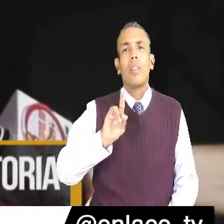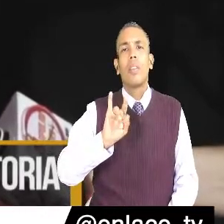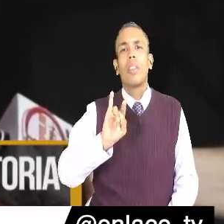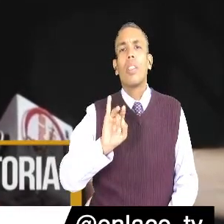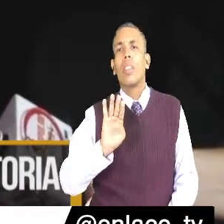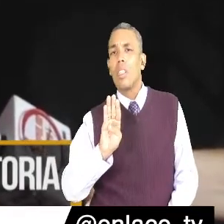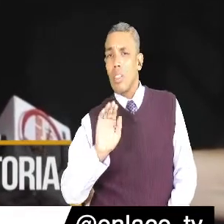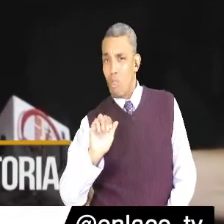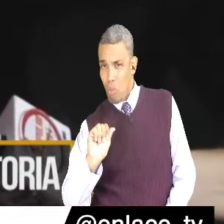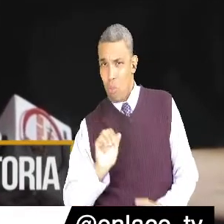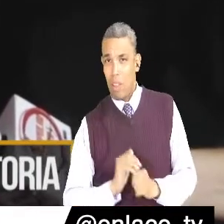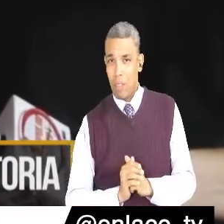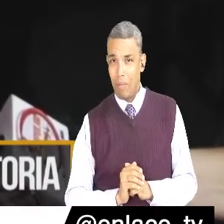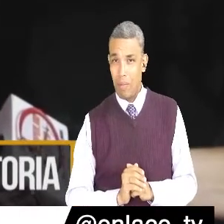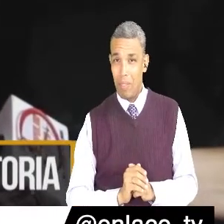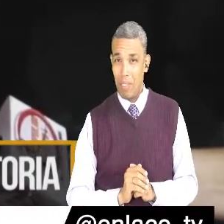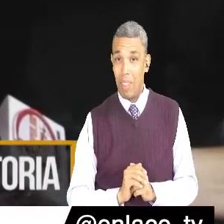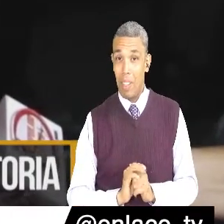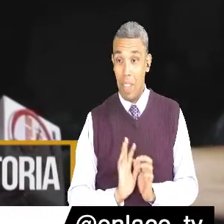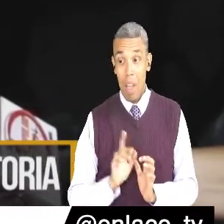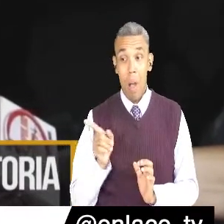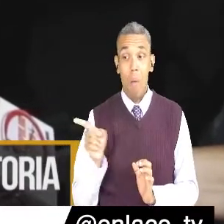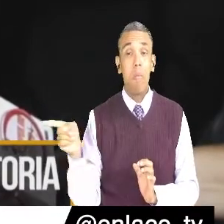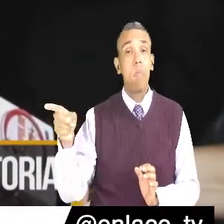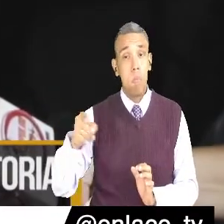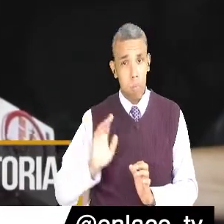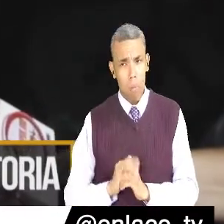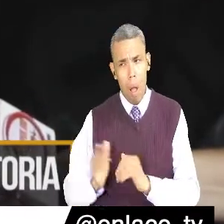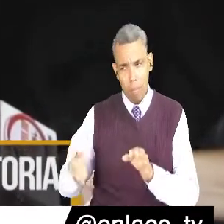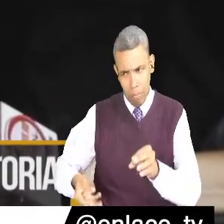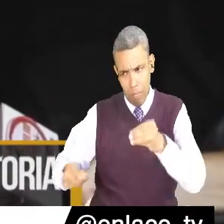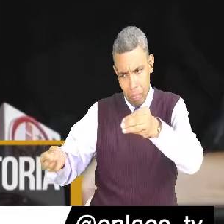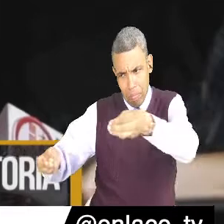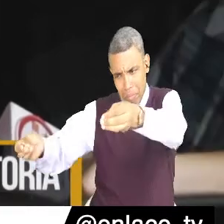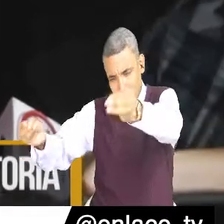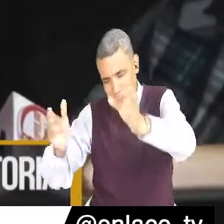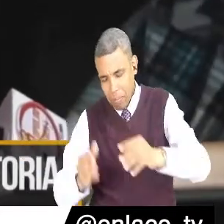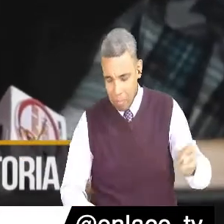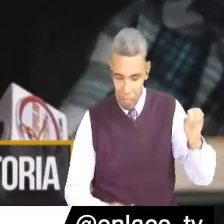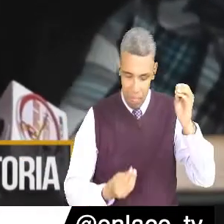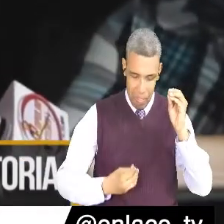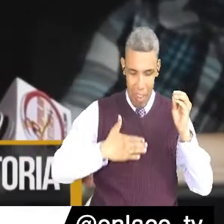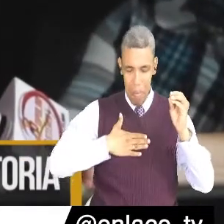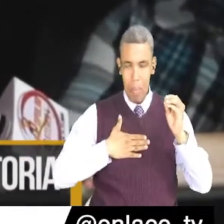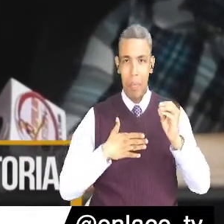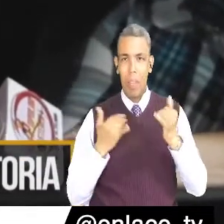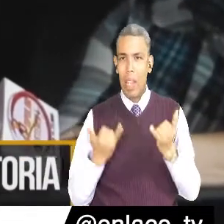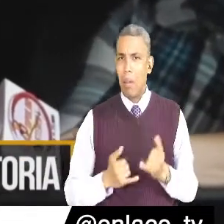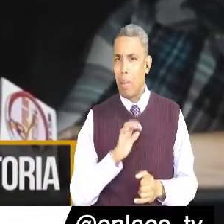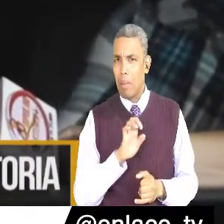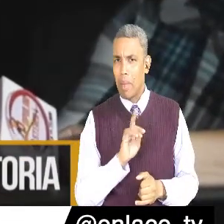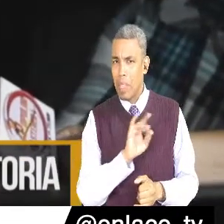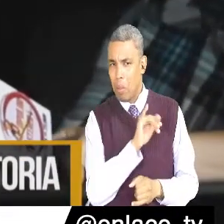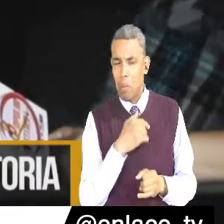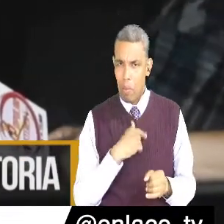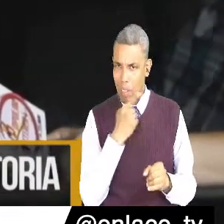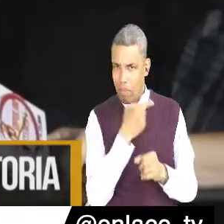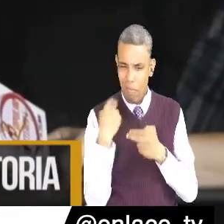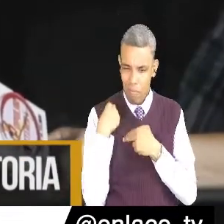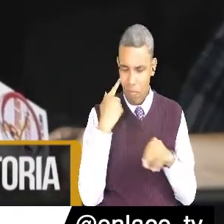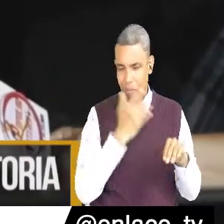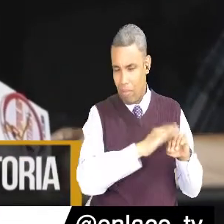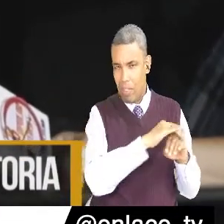son del municipio. Algunas viviendas todavía tienen algún problema de la cota inundación. Vamos